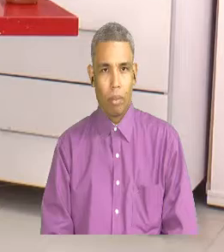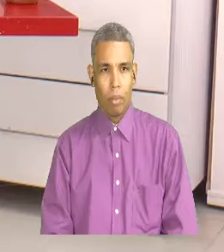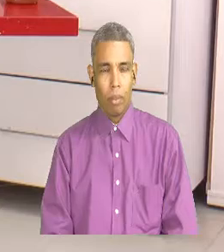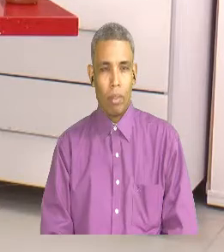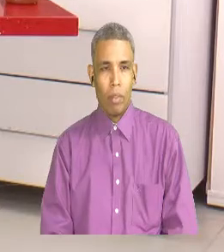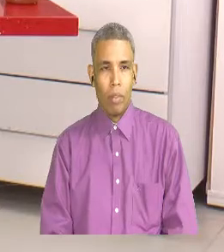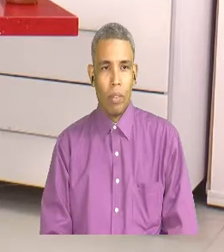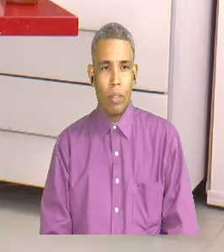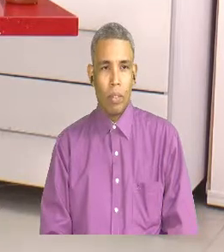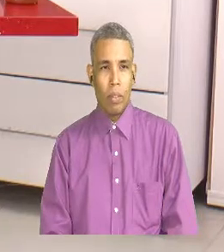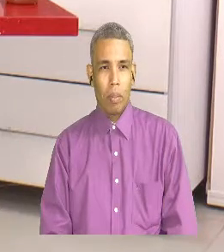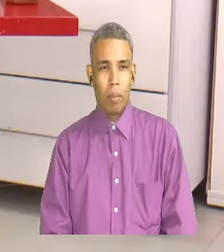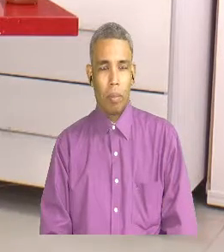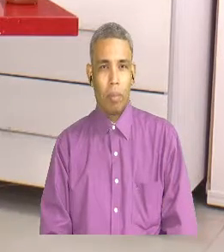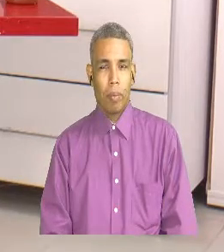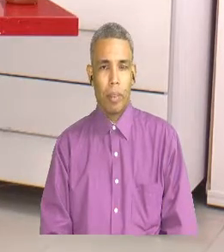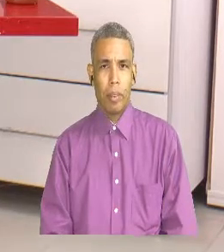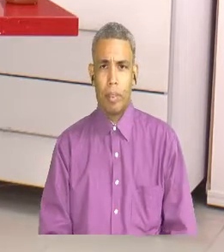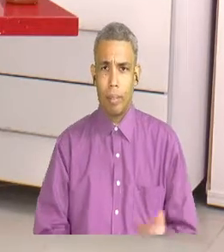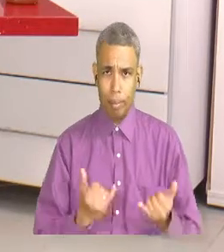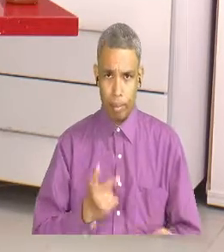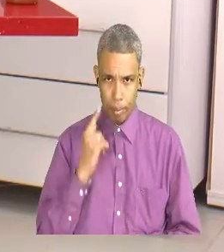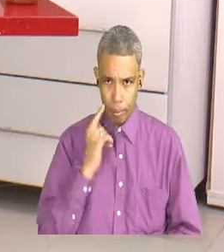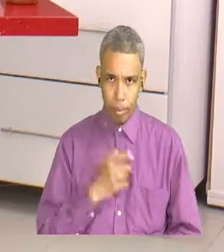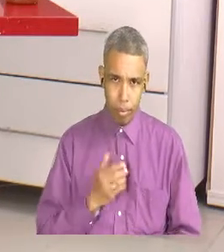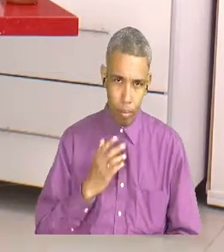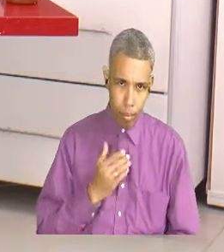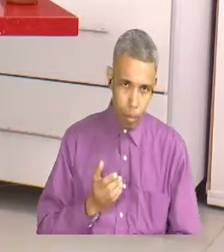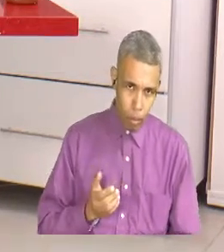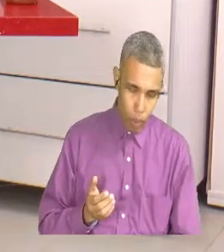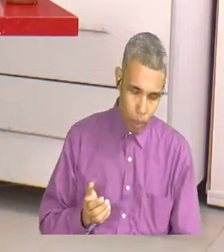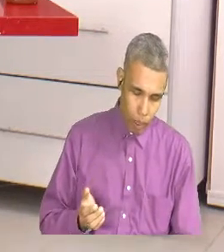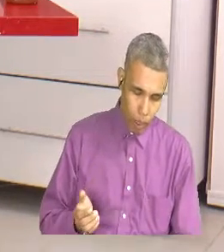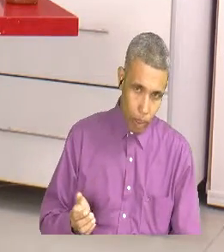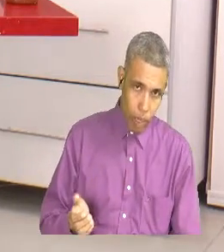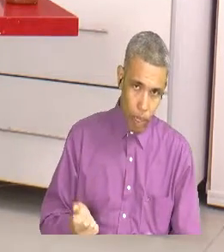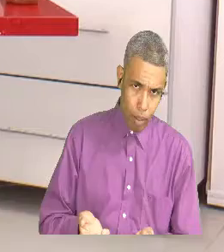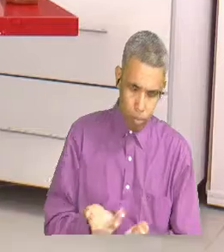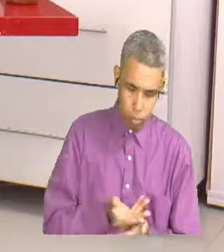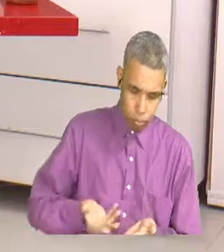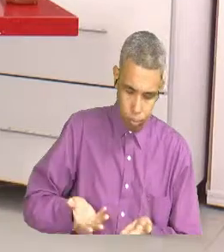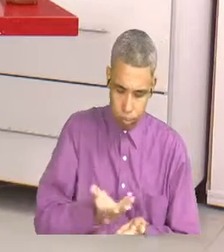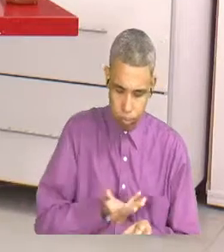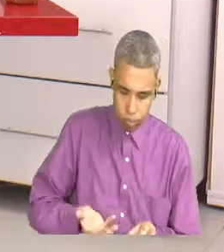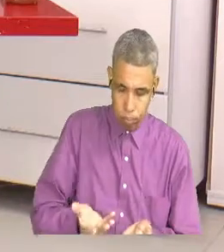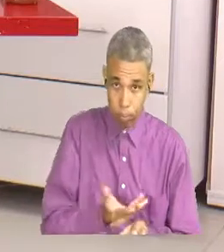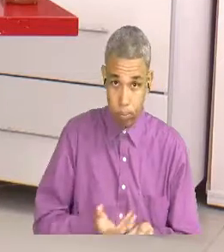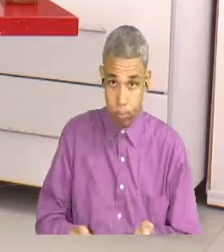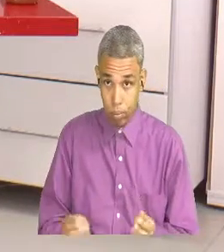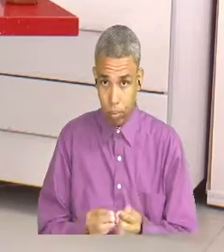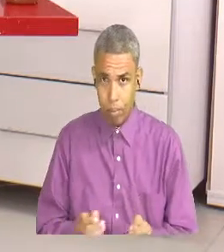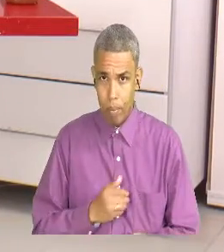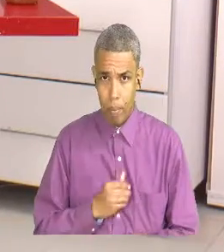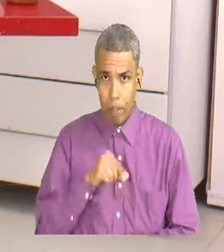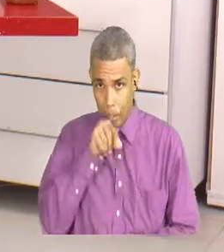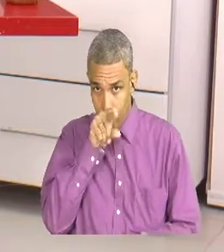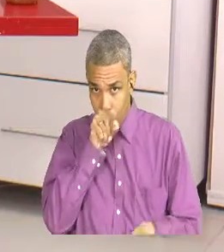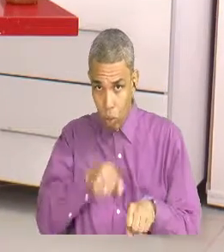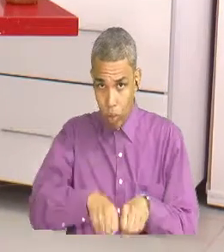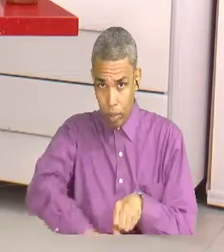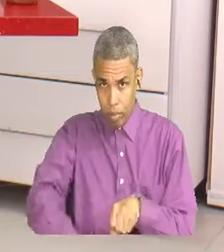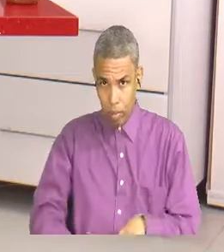este sartén, vamos a hacer la salsa. Perfecto, listo. Entonces. Y vamos a mirar cómo van las pechuguitas, que yo creo que ya están ahí, de voltear.